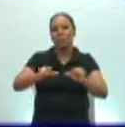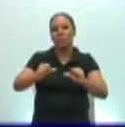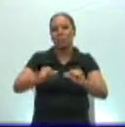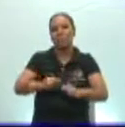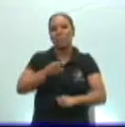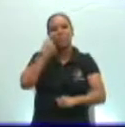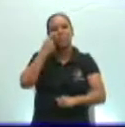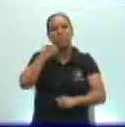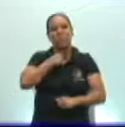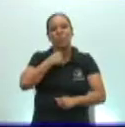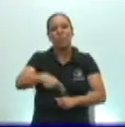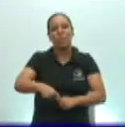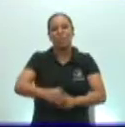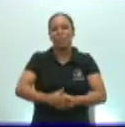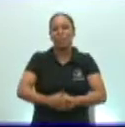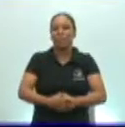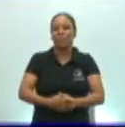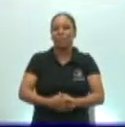ejemplo.